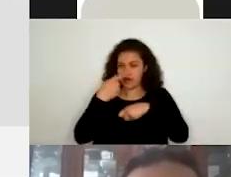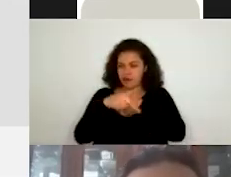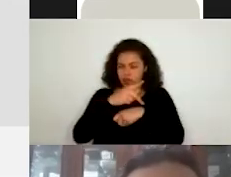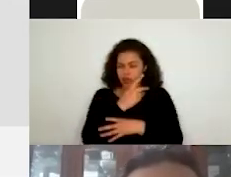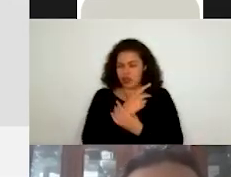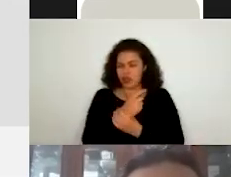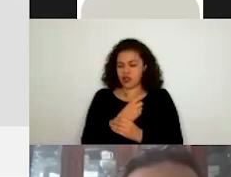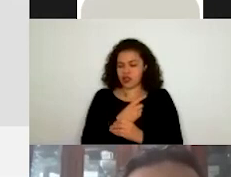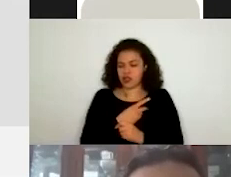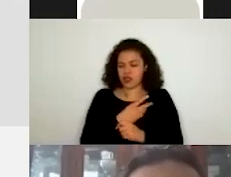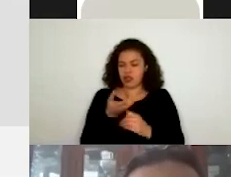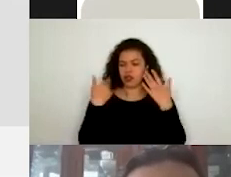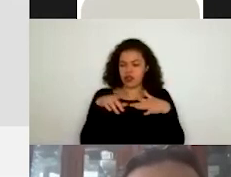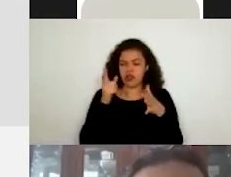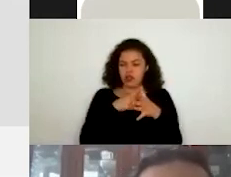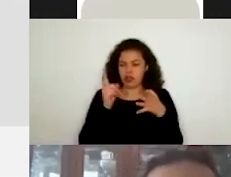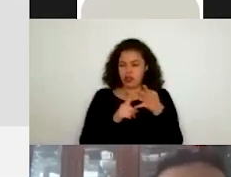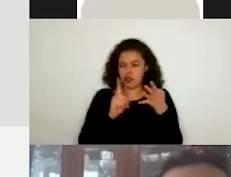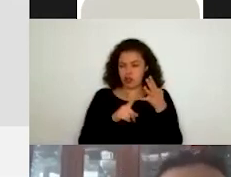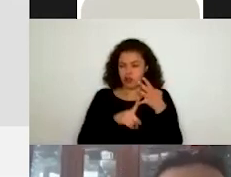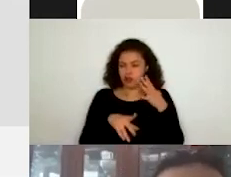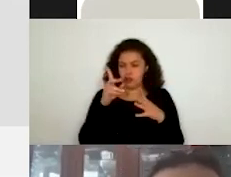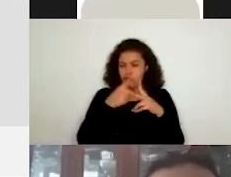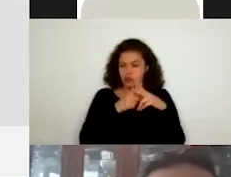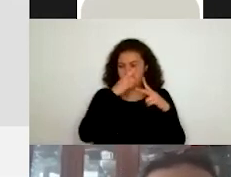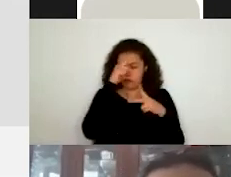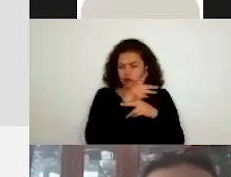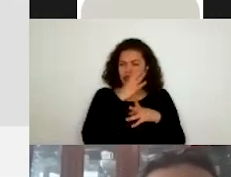cálculo de la clase de riesgo.